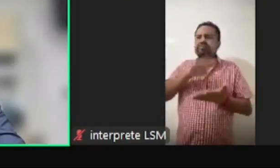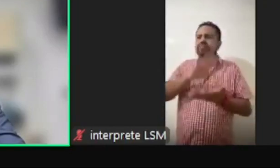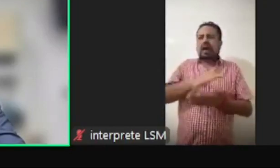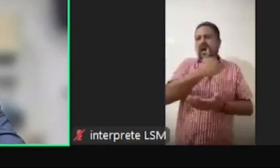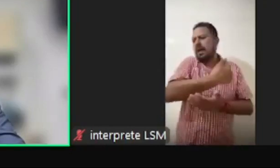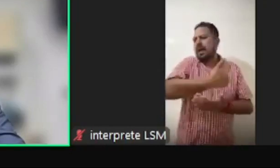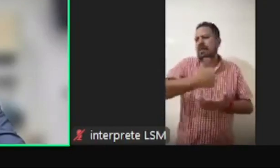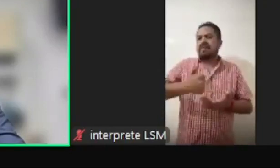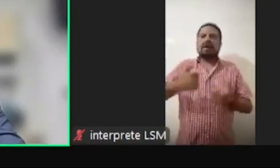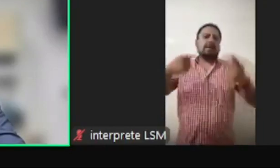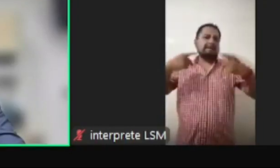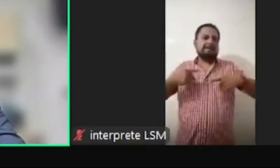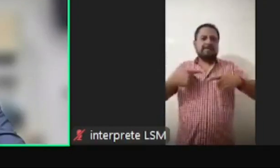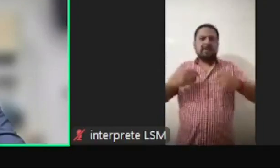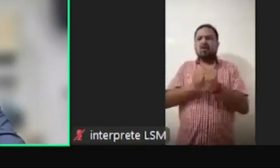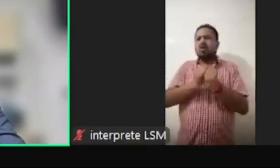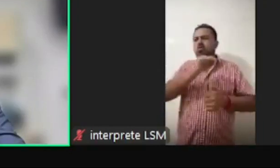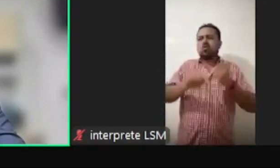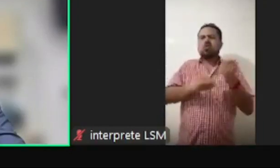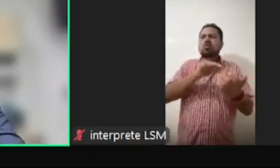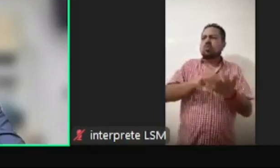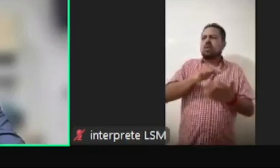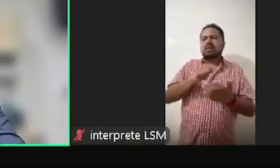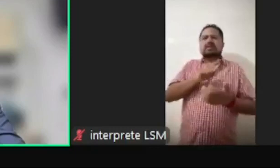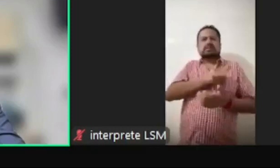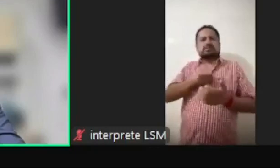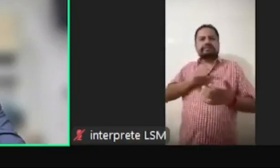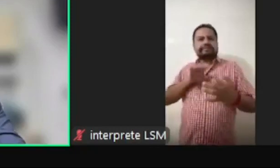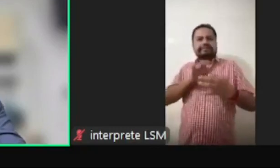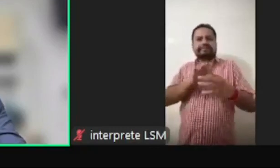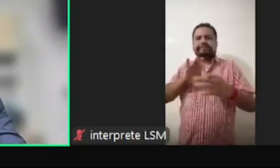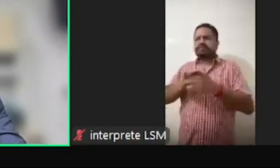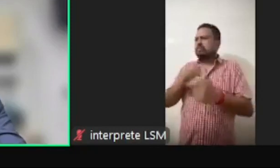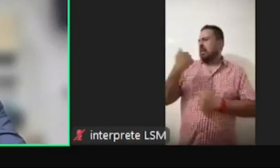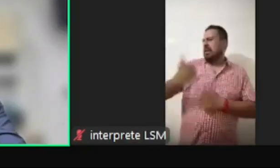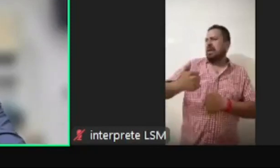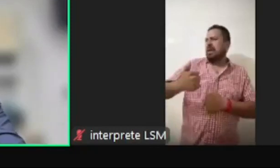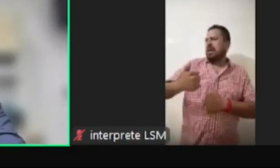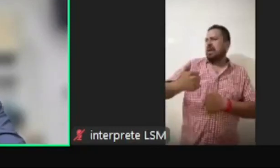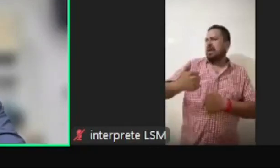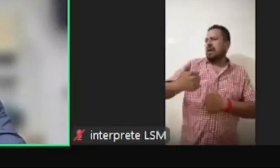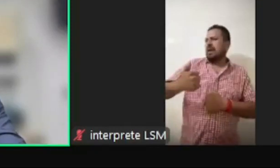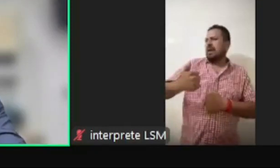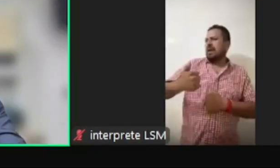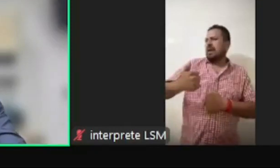personas actoras en los espacios que dicen les corresponden las postulaciones de Morena.